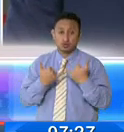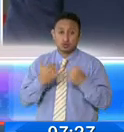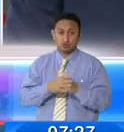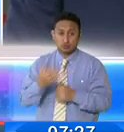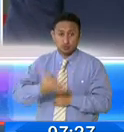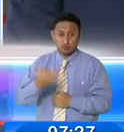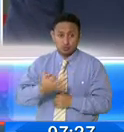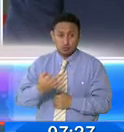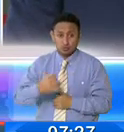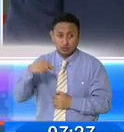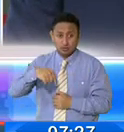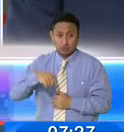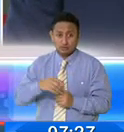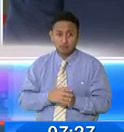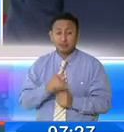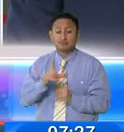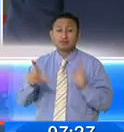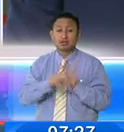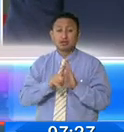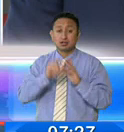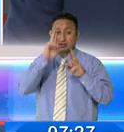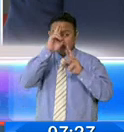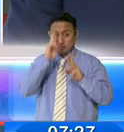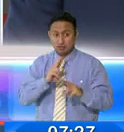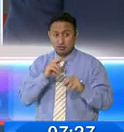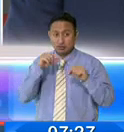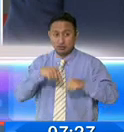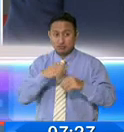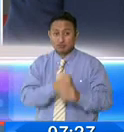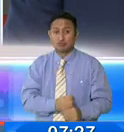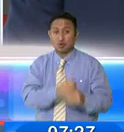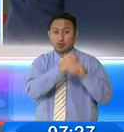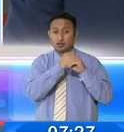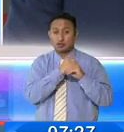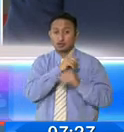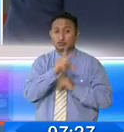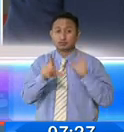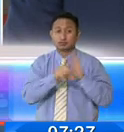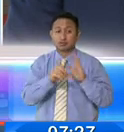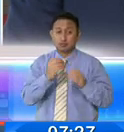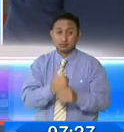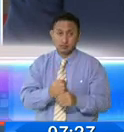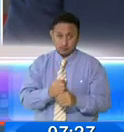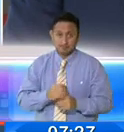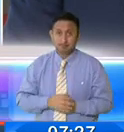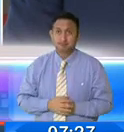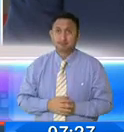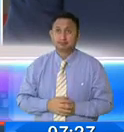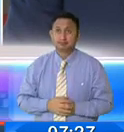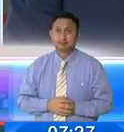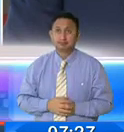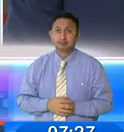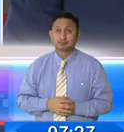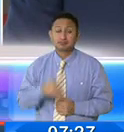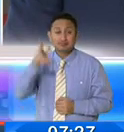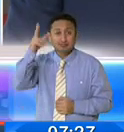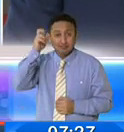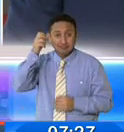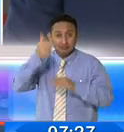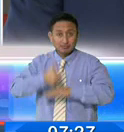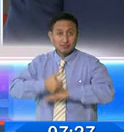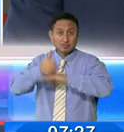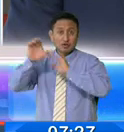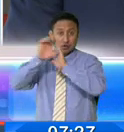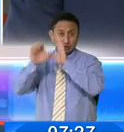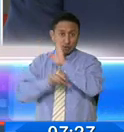medida apegada a la ley, además con una obligación que nos impone la ley. Y por lo tanto, creo que la Corte Constitucional no encontrará